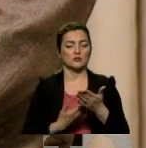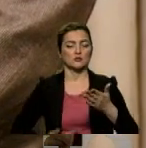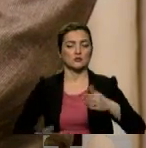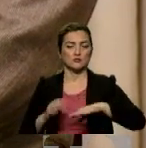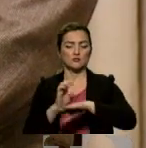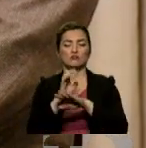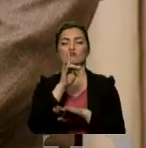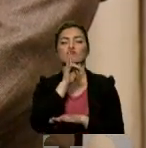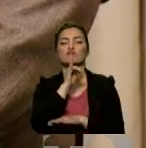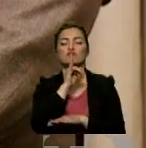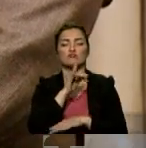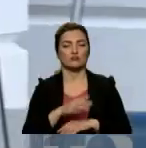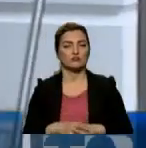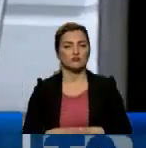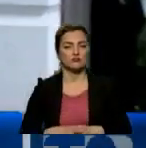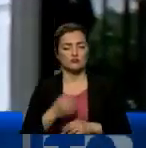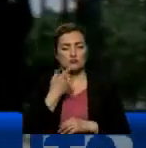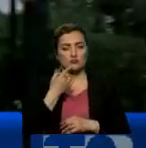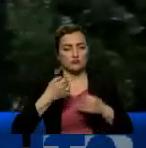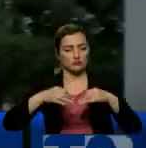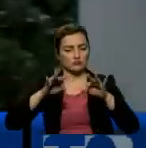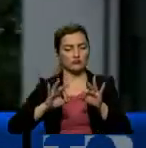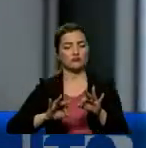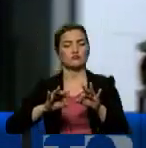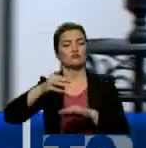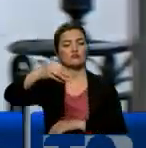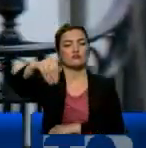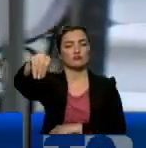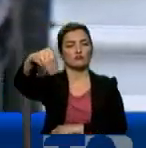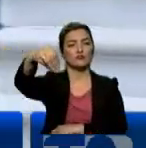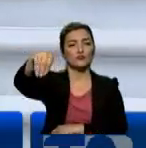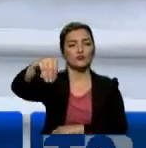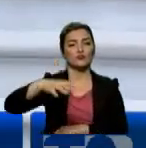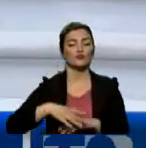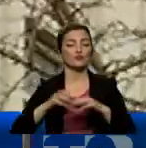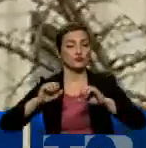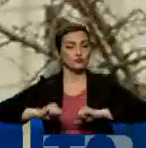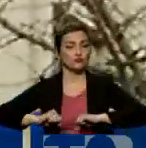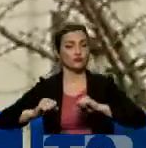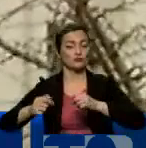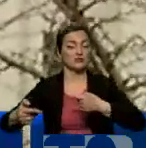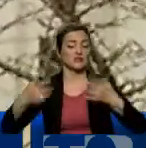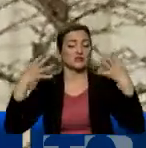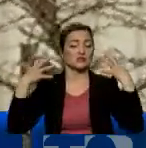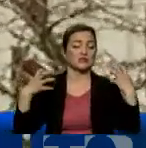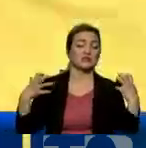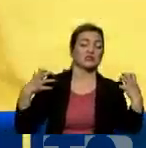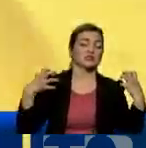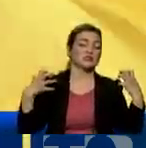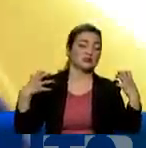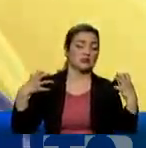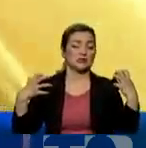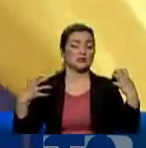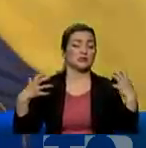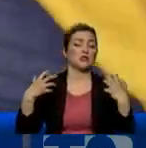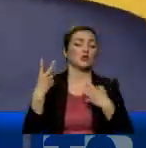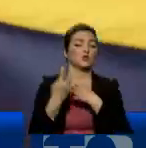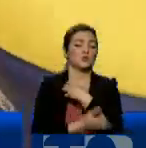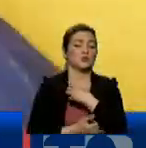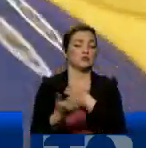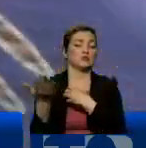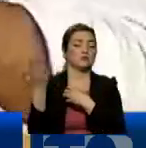y Estados Unidos, que se anuncia oficialmente para este miércoles, pondría fin a la tensión que se vivió entre ambas